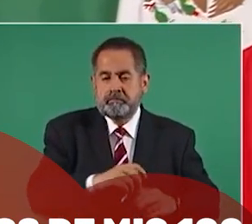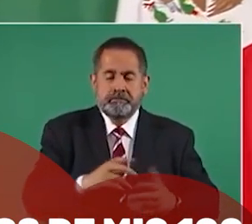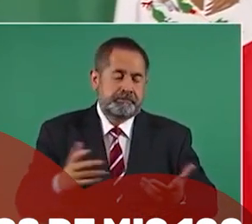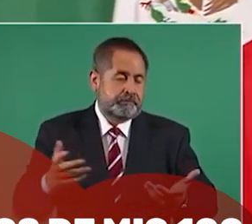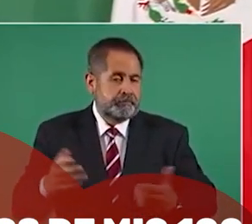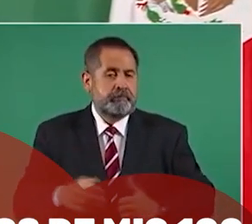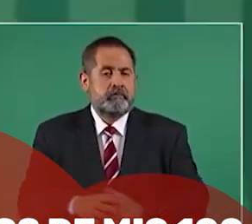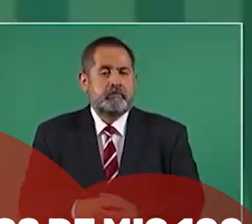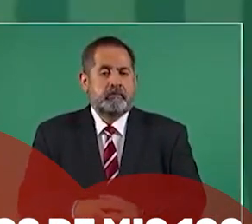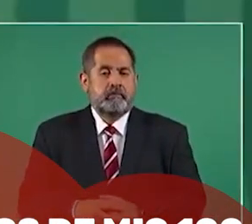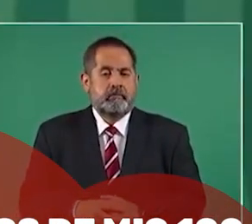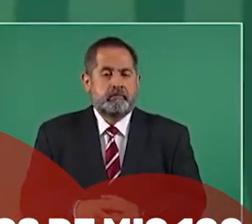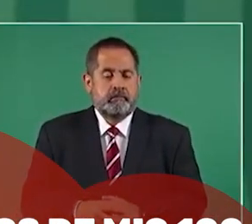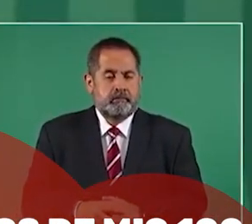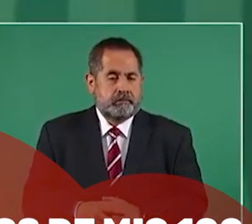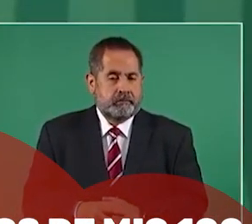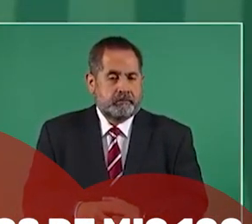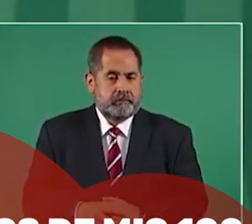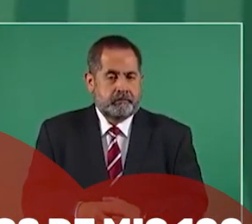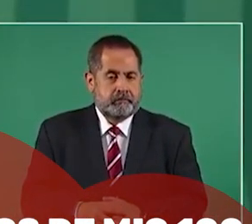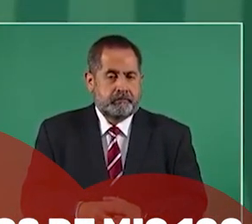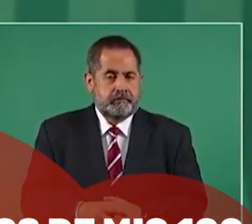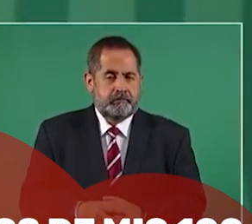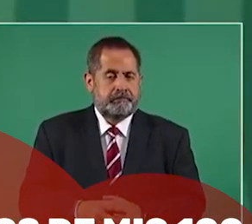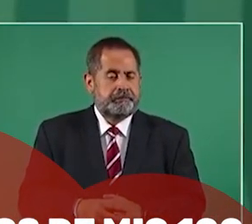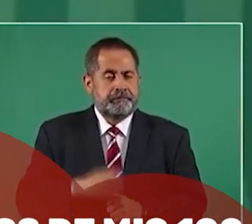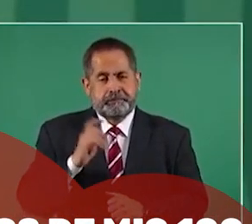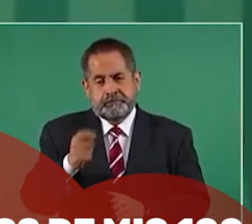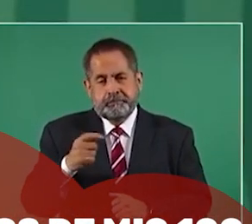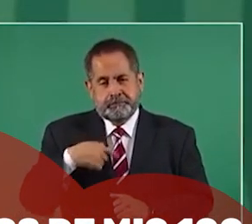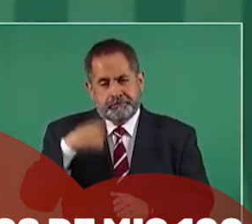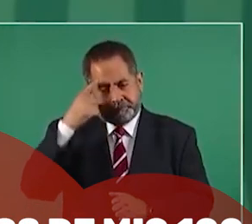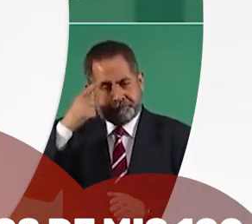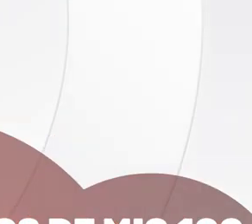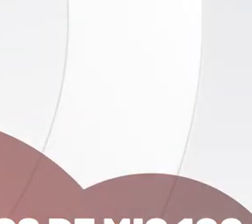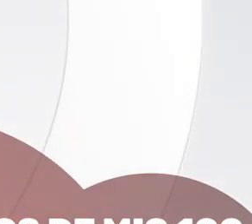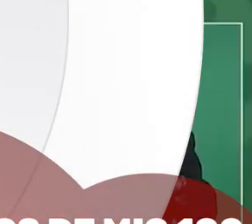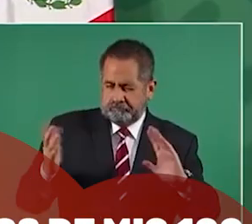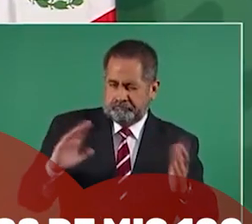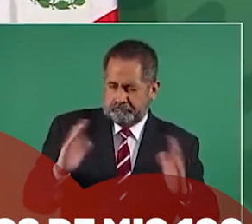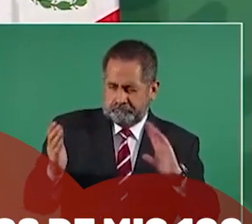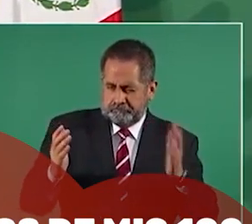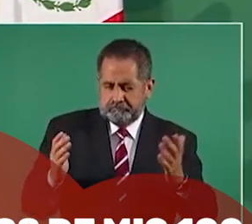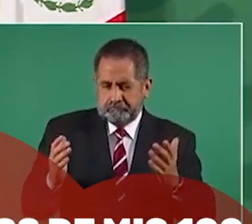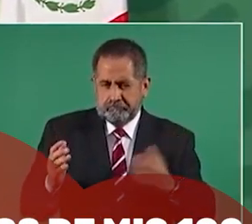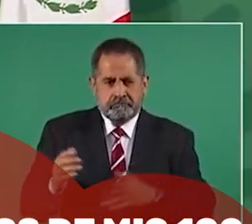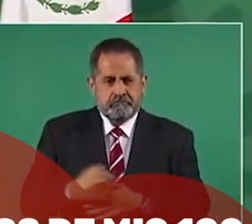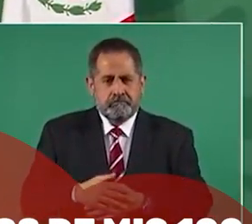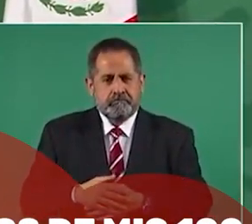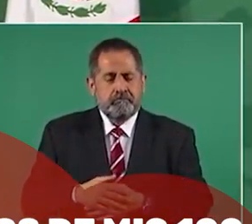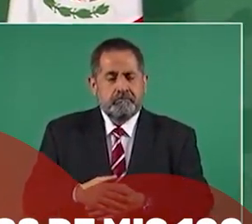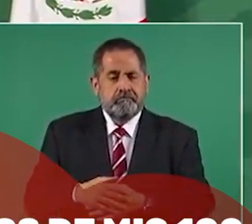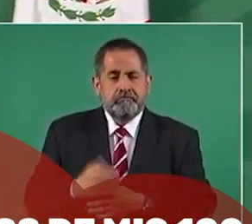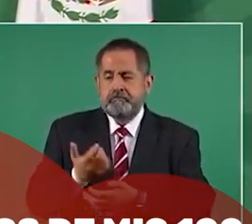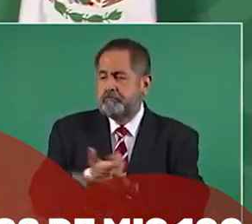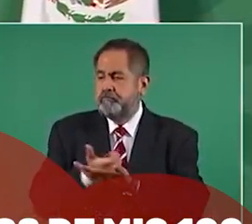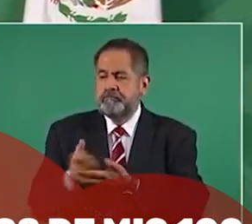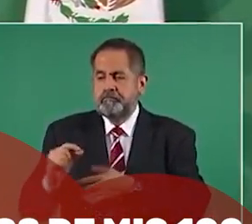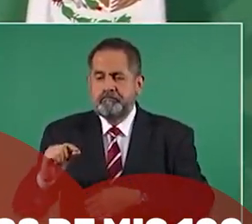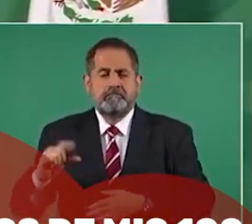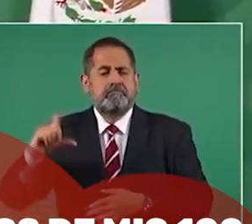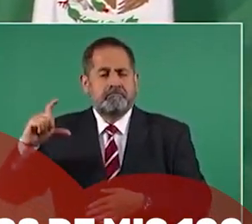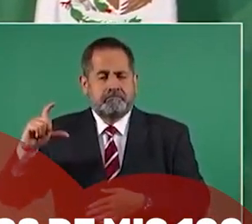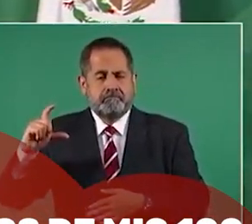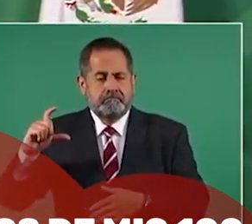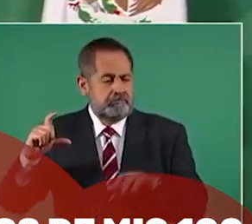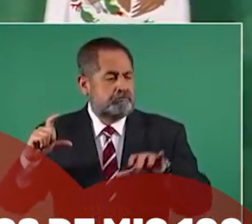causa, pero ya vamos a ir avanzando en este propósito. Sentenció en su conferencia de prensa matutina de este jueves. De lo que significó el modelo neoliberal, que